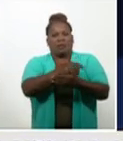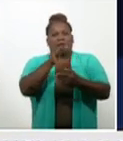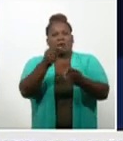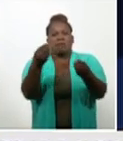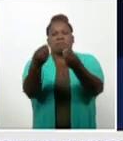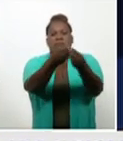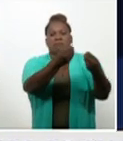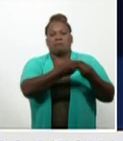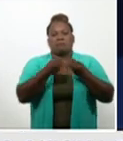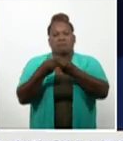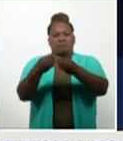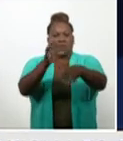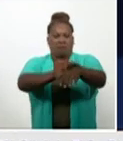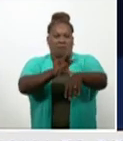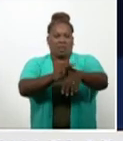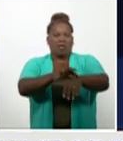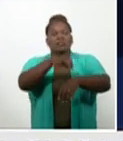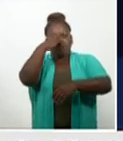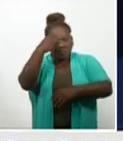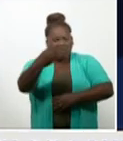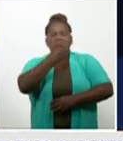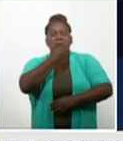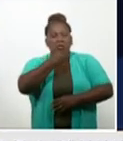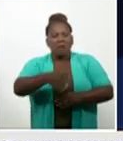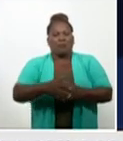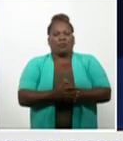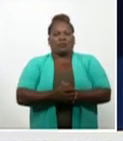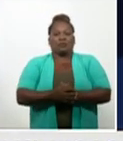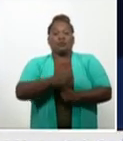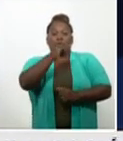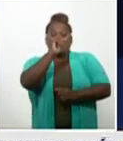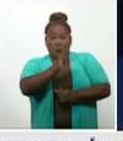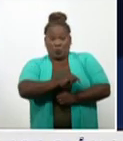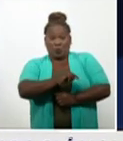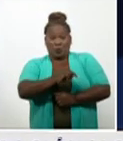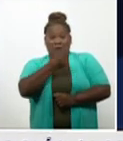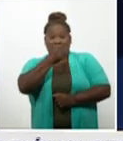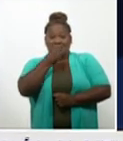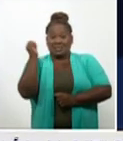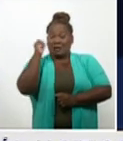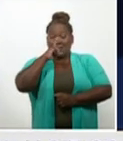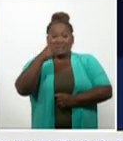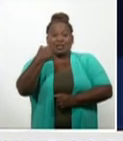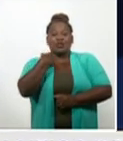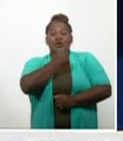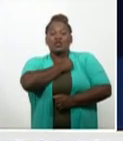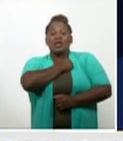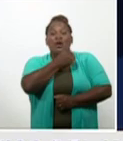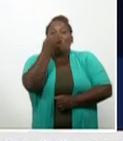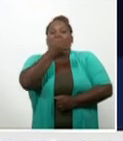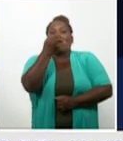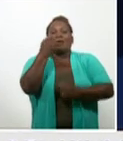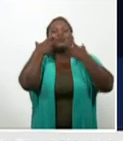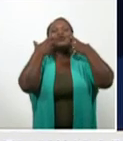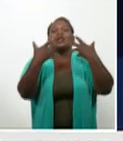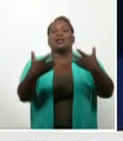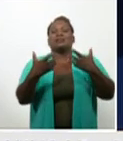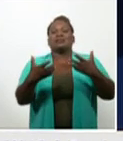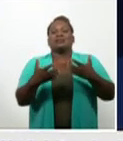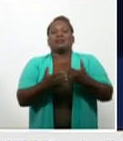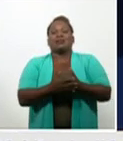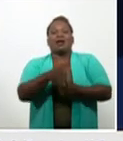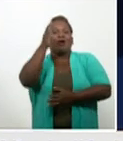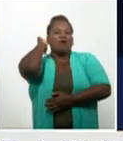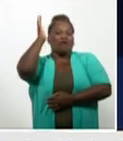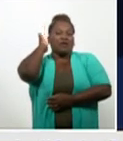que sí podemos. Tú terminaste. Terminado, por ahí. Yo quiero decir lo más importante de la conferencia